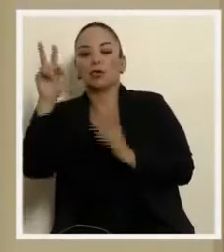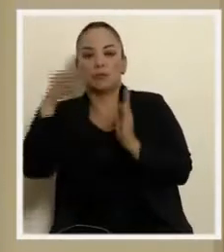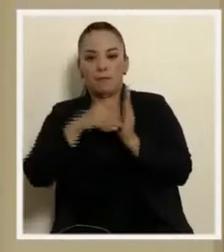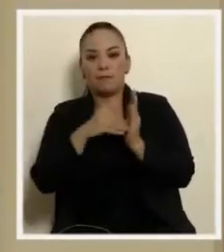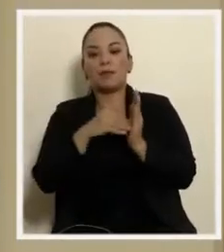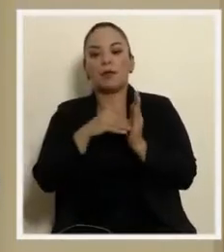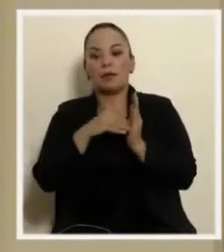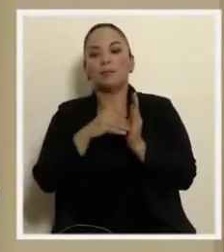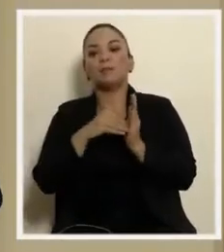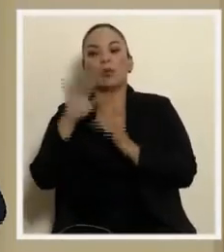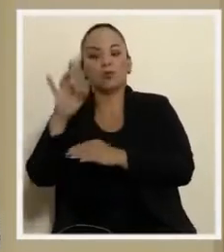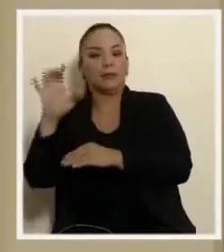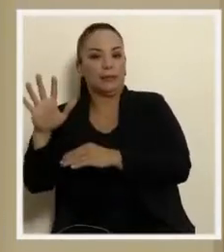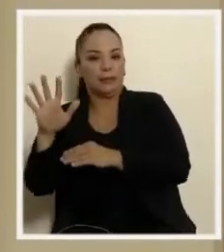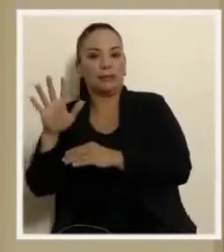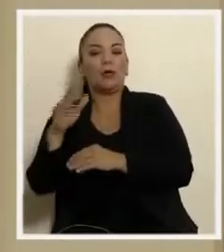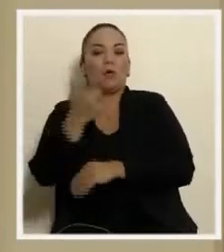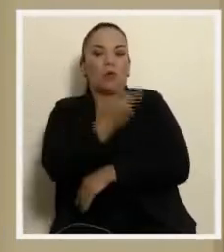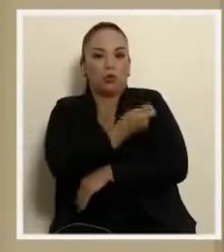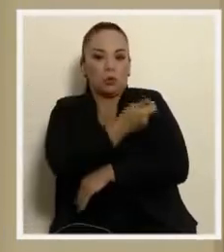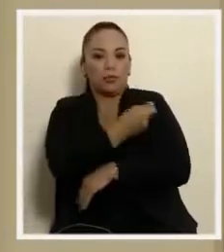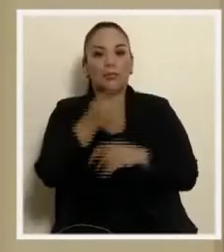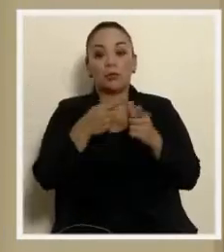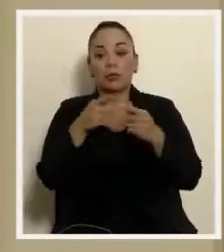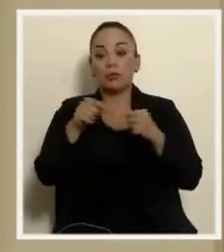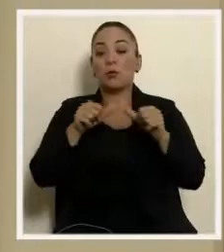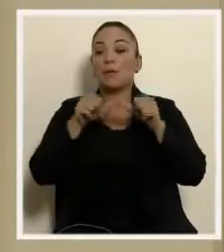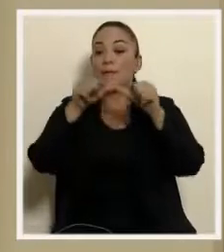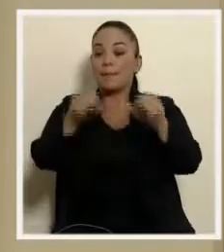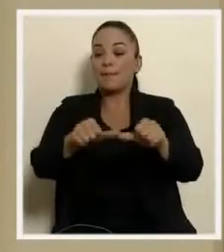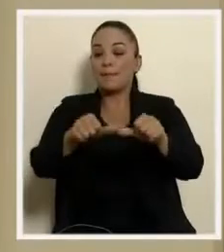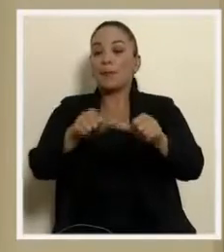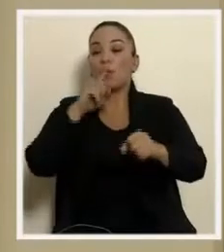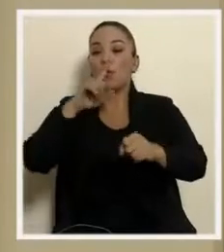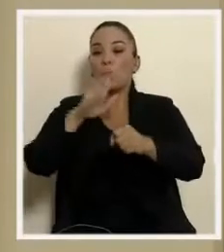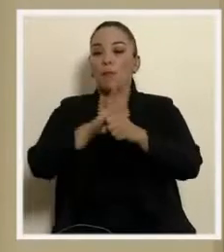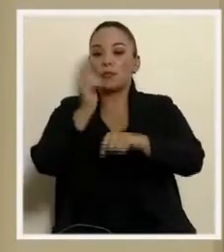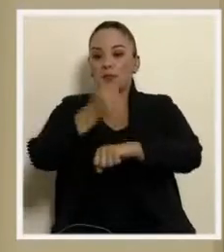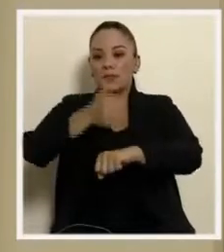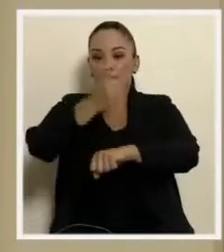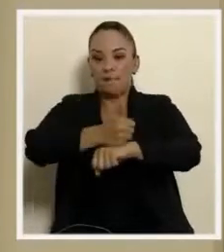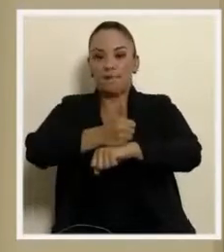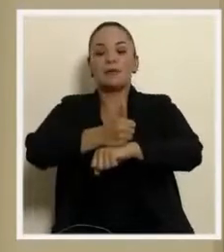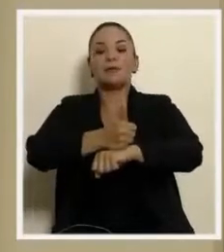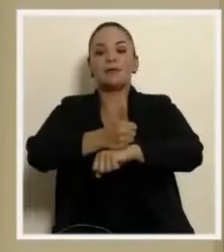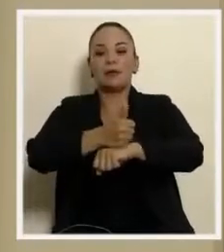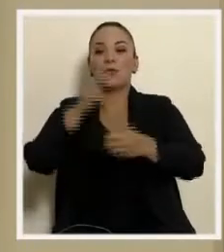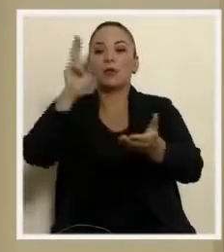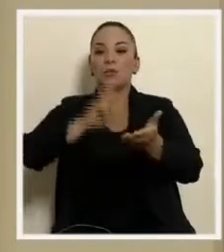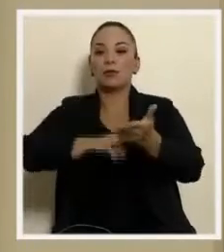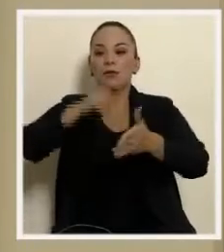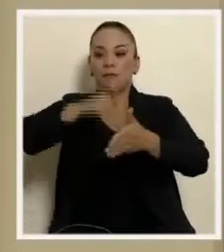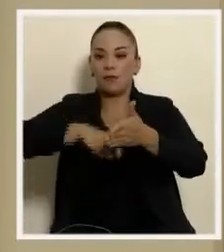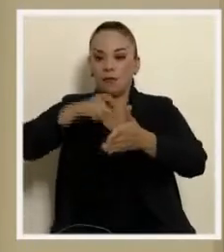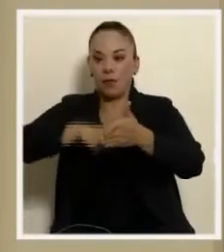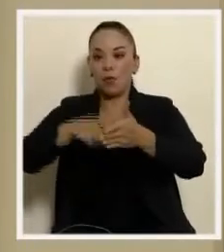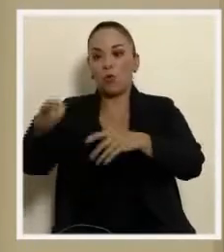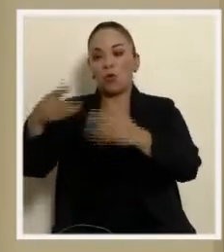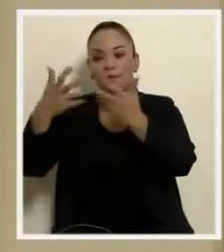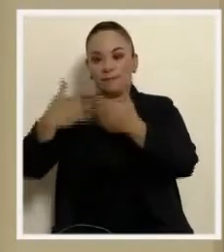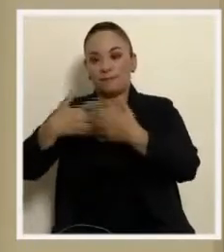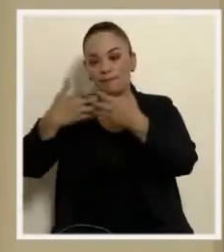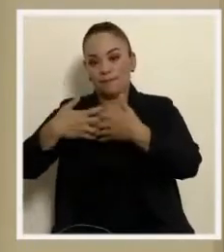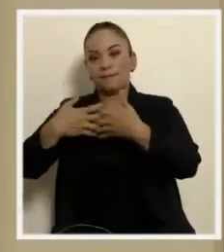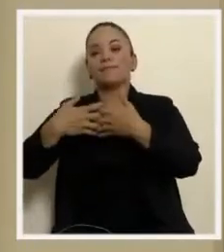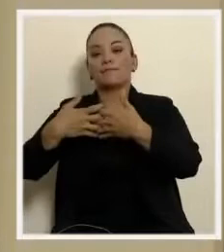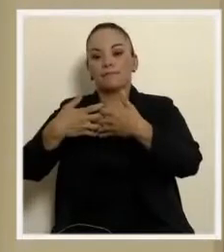1.022.685 dosis, con lo cual estamos manteniendo el compromiso establecido en el contrato firmado con la casa